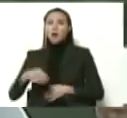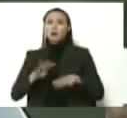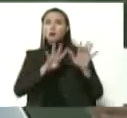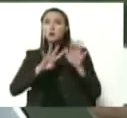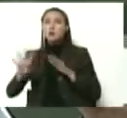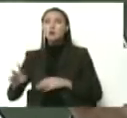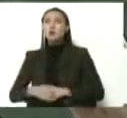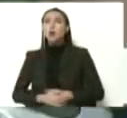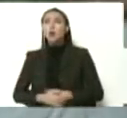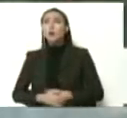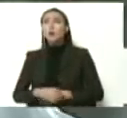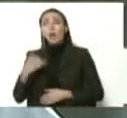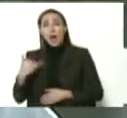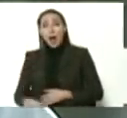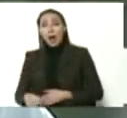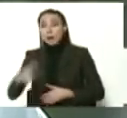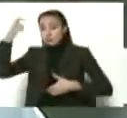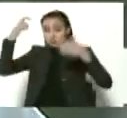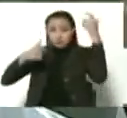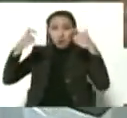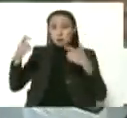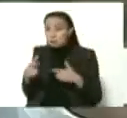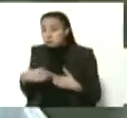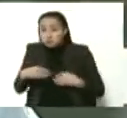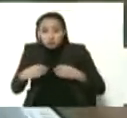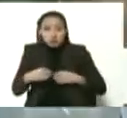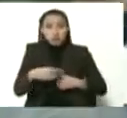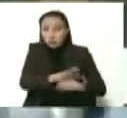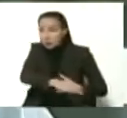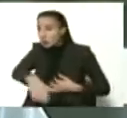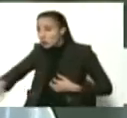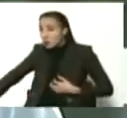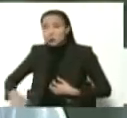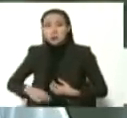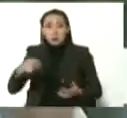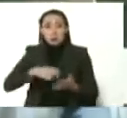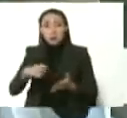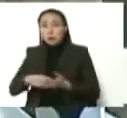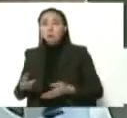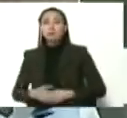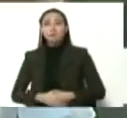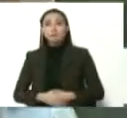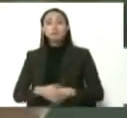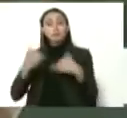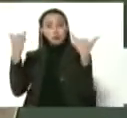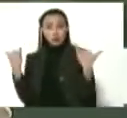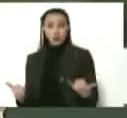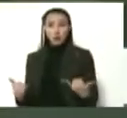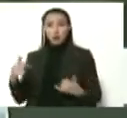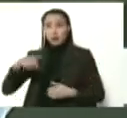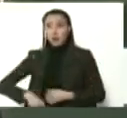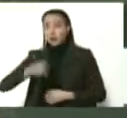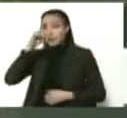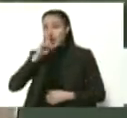vimos muchos chavecitos vestidos de verde oliva con su boina roja. Este año 2021, bicentenario de la batalla